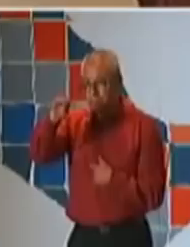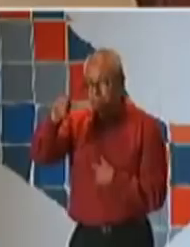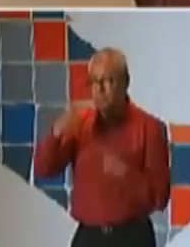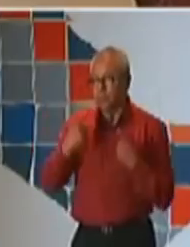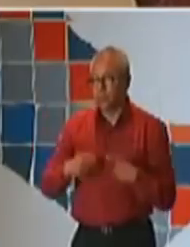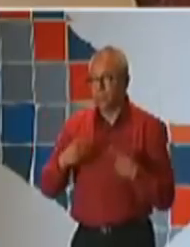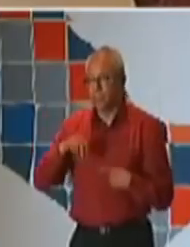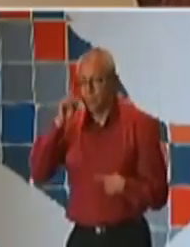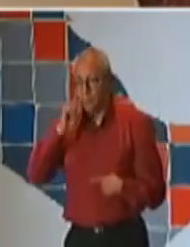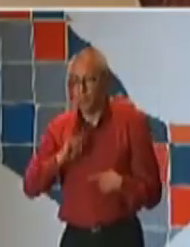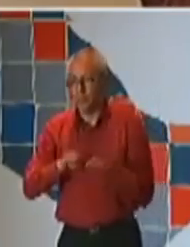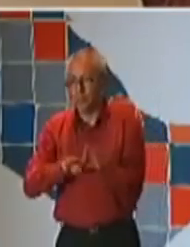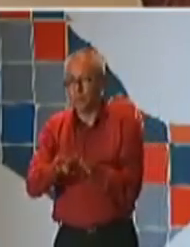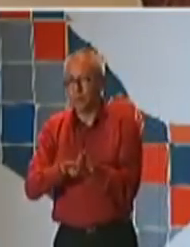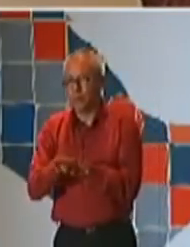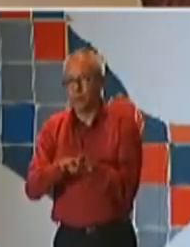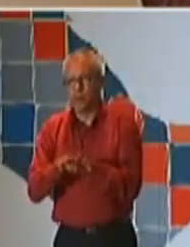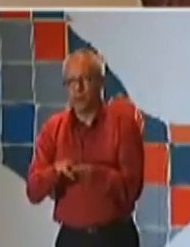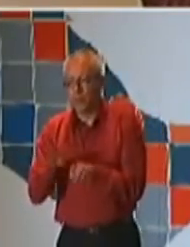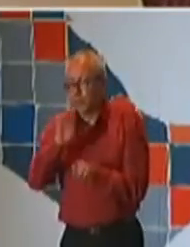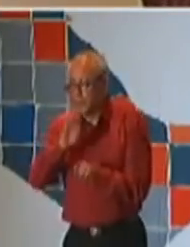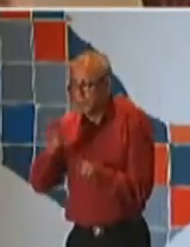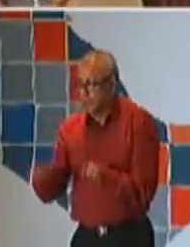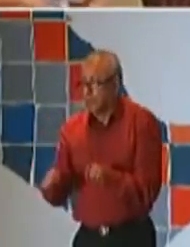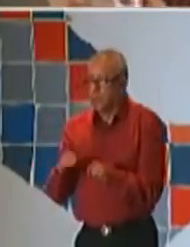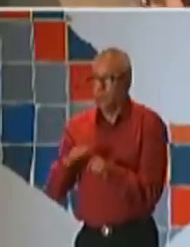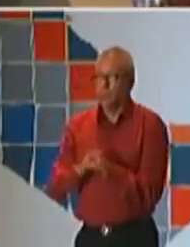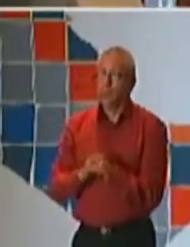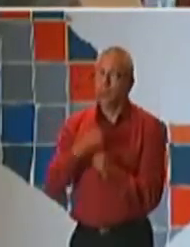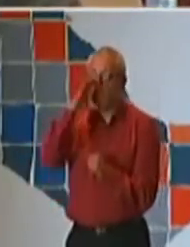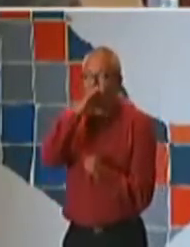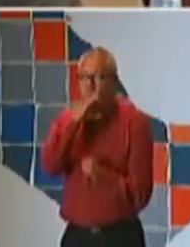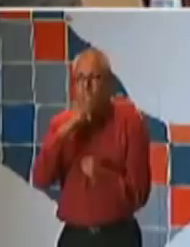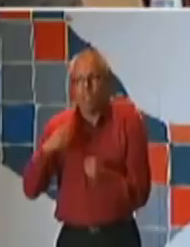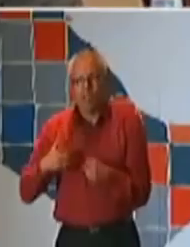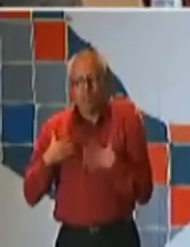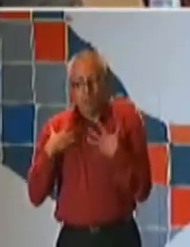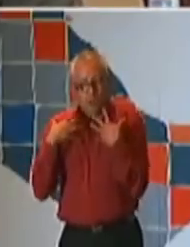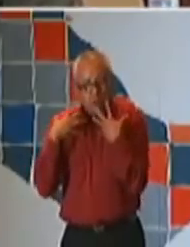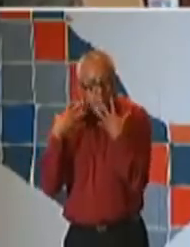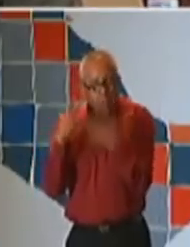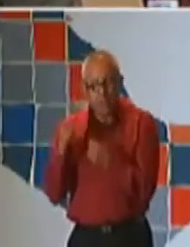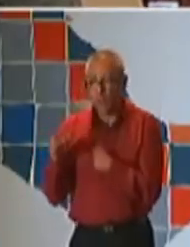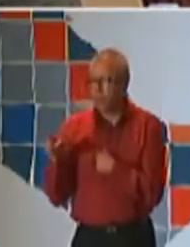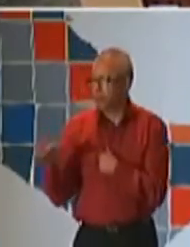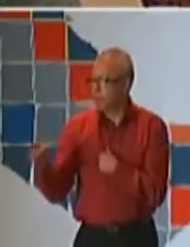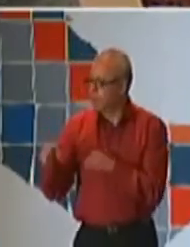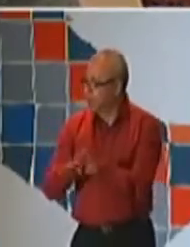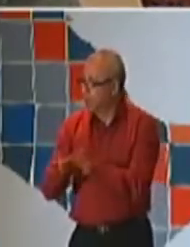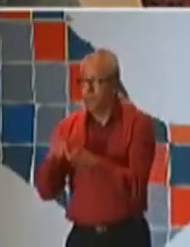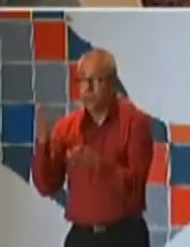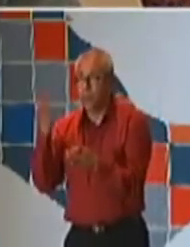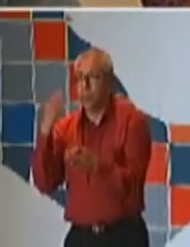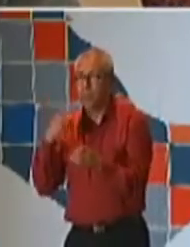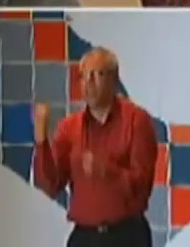Tailandia en 1993 en el galpón trancado por fuera donde fabricaban los